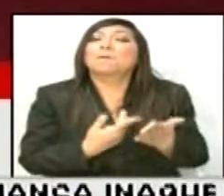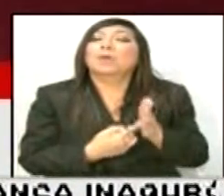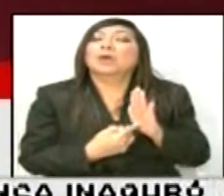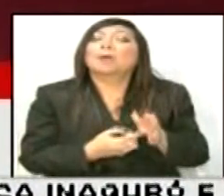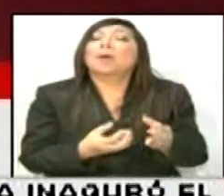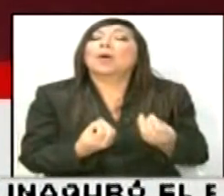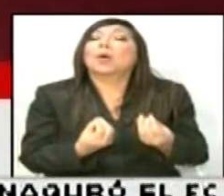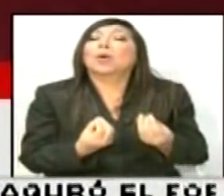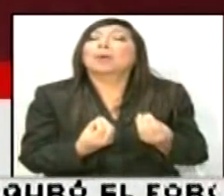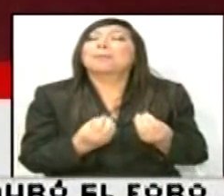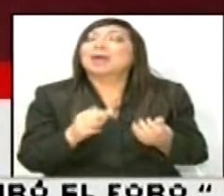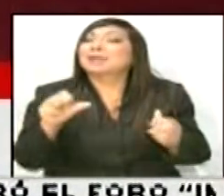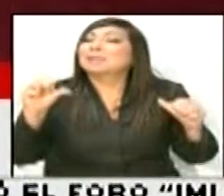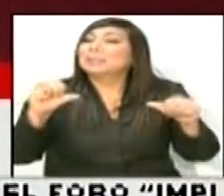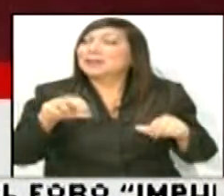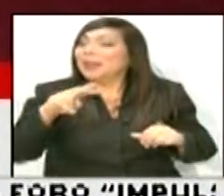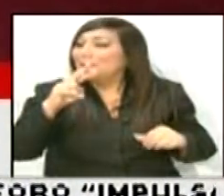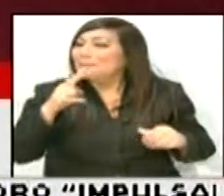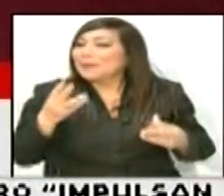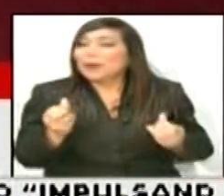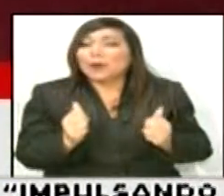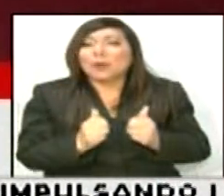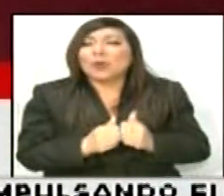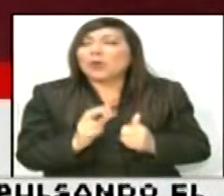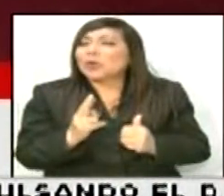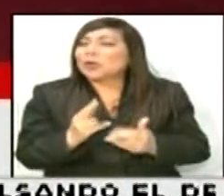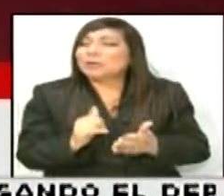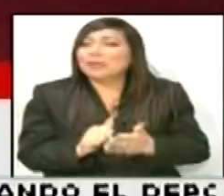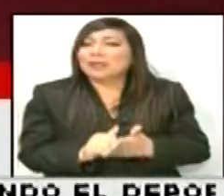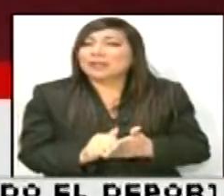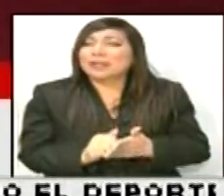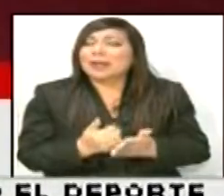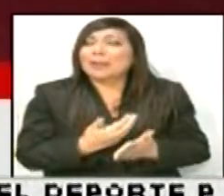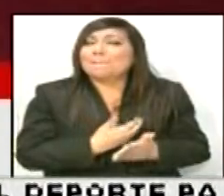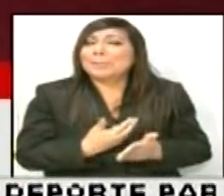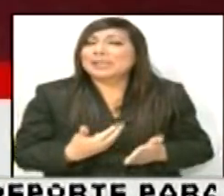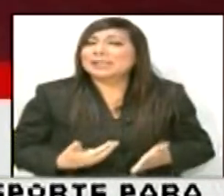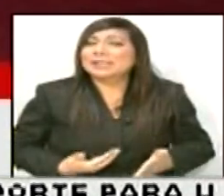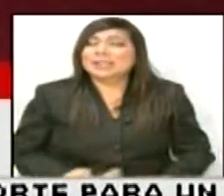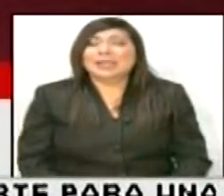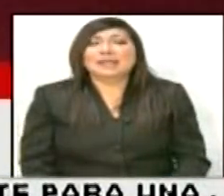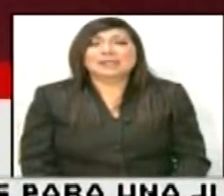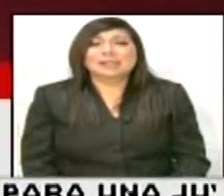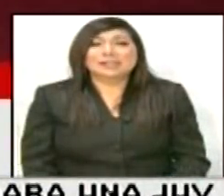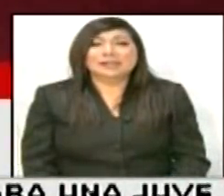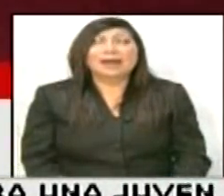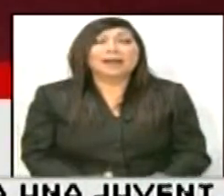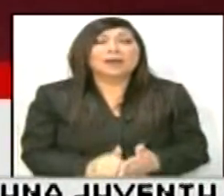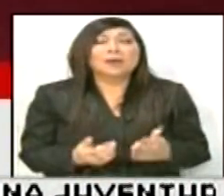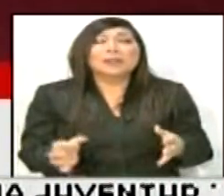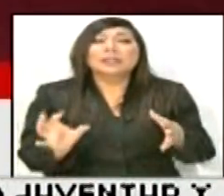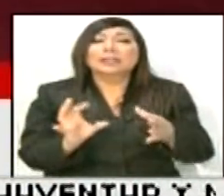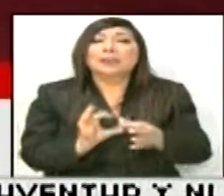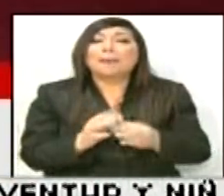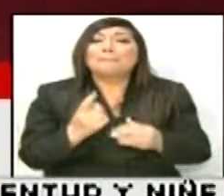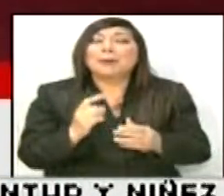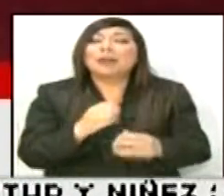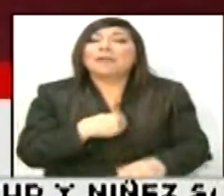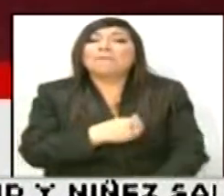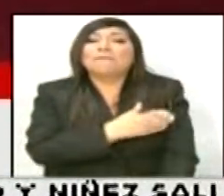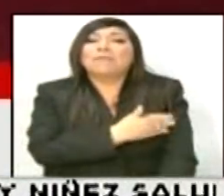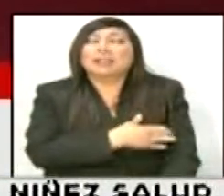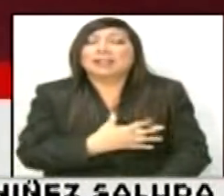de cómo se ha perjudicado al país con actos corruptos desde la presidencia de la República y elementos vinculados para